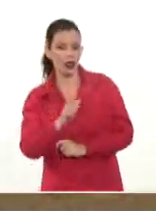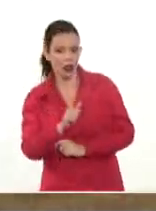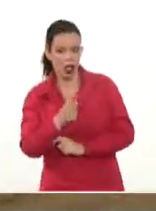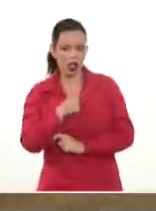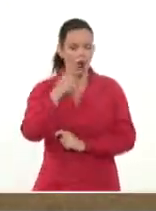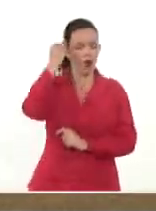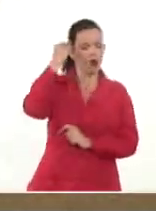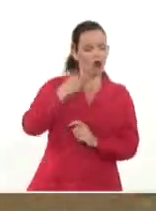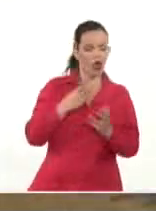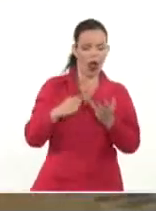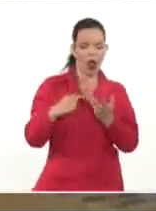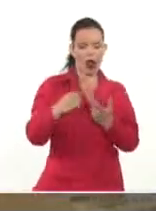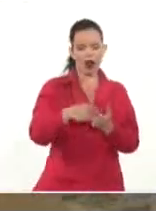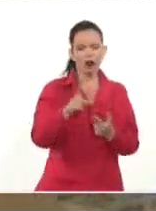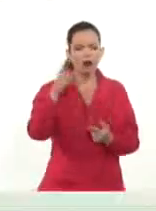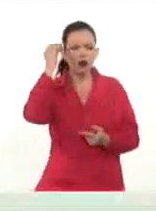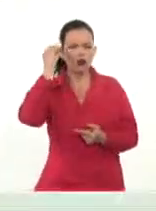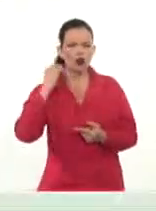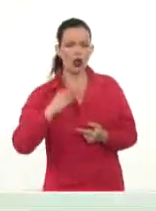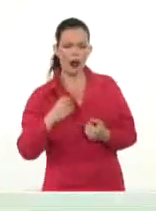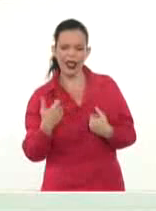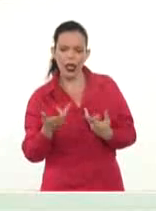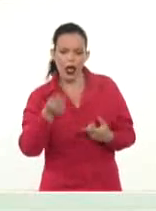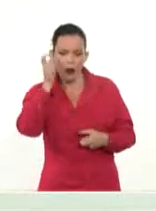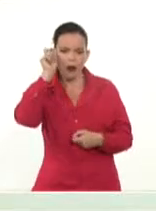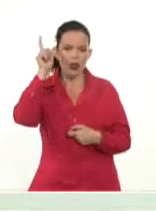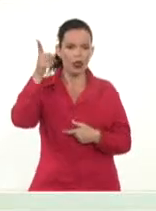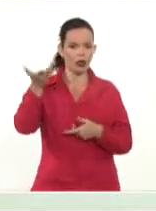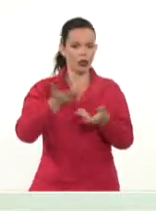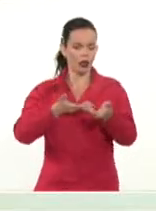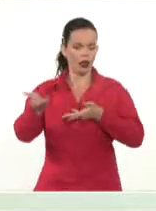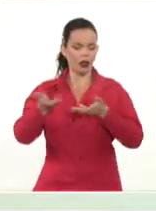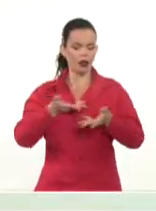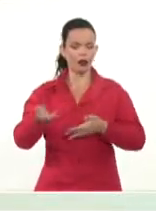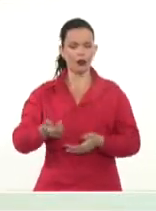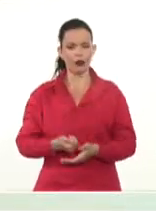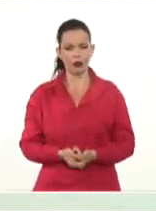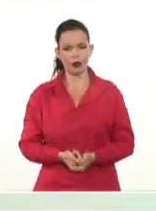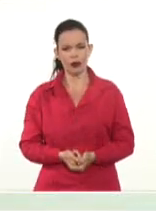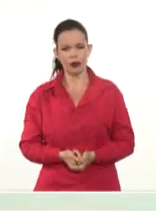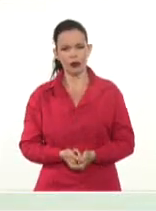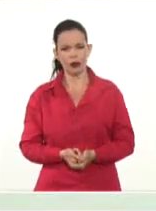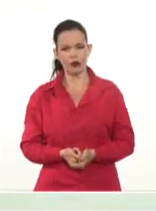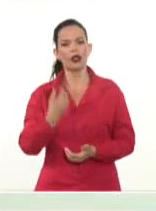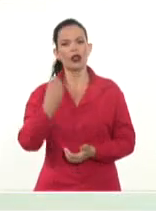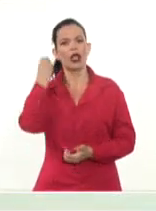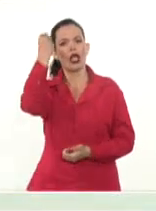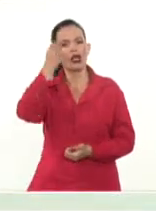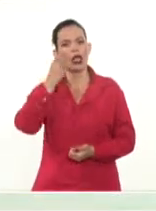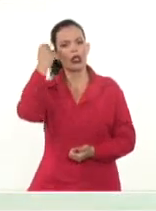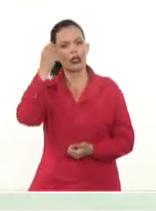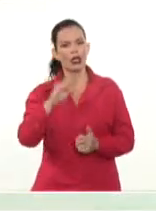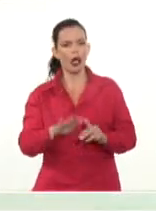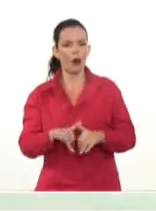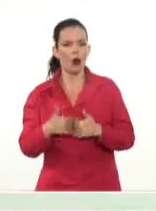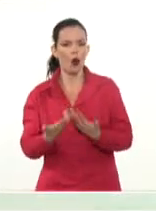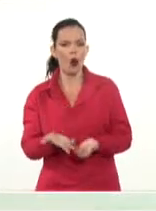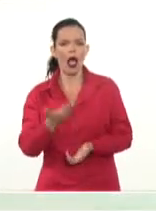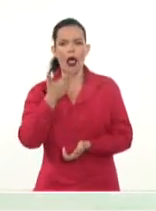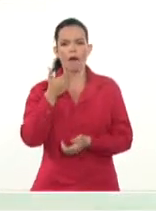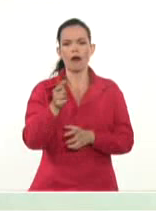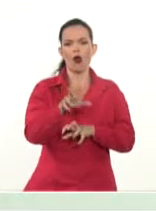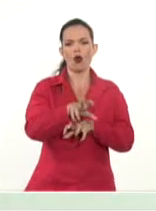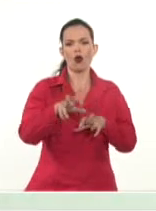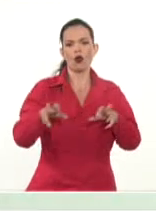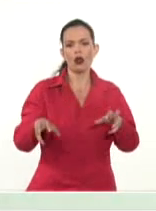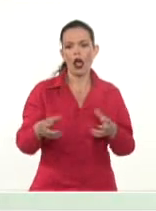quehacer agroalimentario en la mayor de las Antillas. Vamos evaluando el tema de la raza más indicada para el desarrollo de